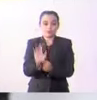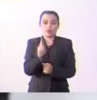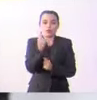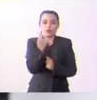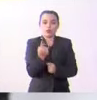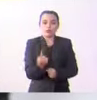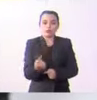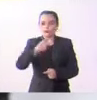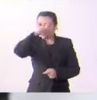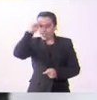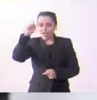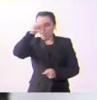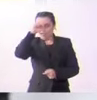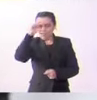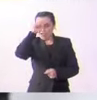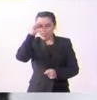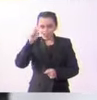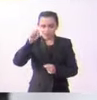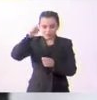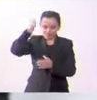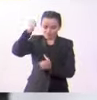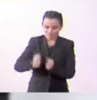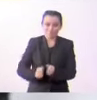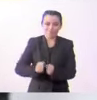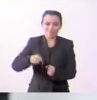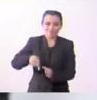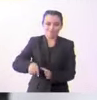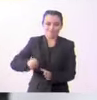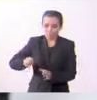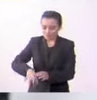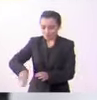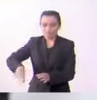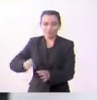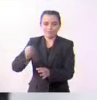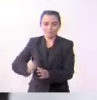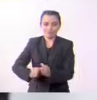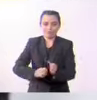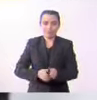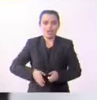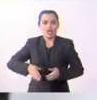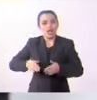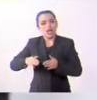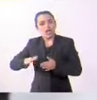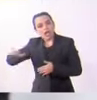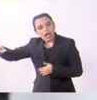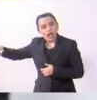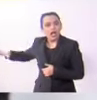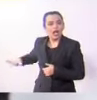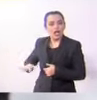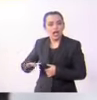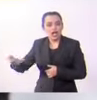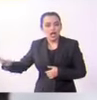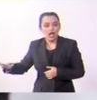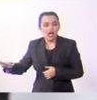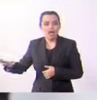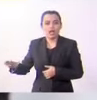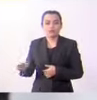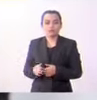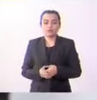esfuerza día con día procurando darle lo mejor a su familia. La mujer que aparece también es